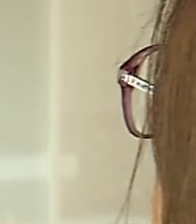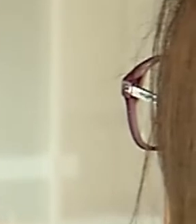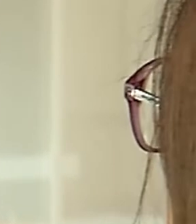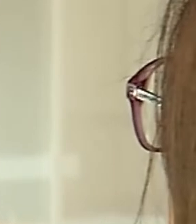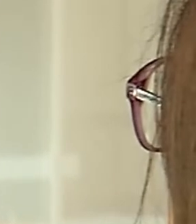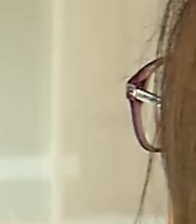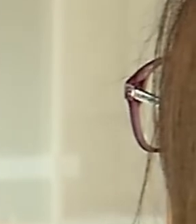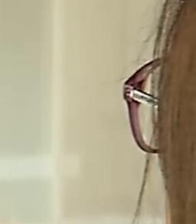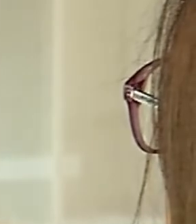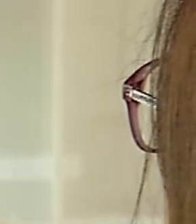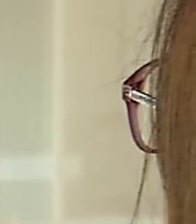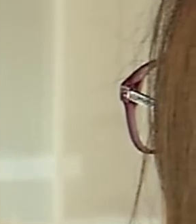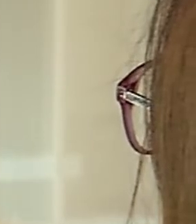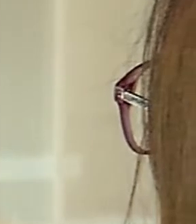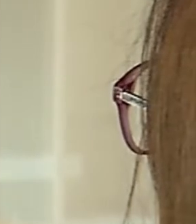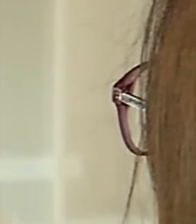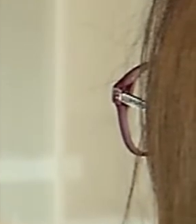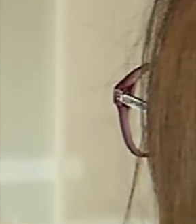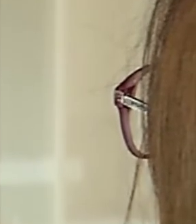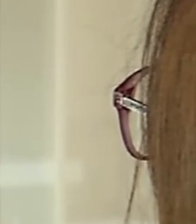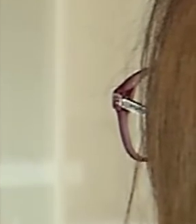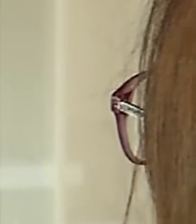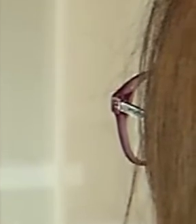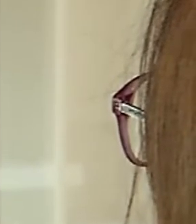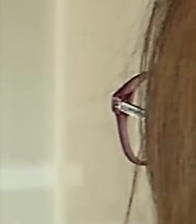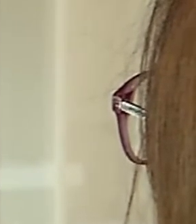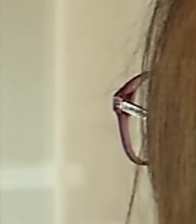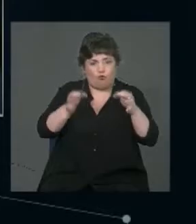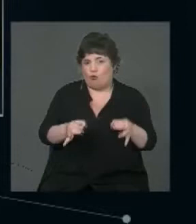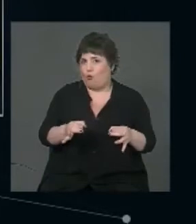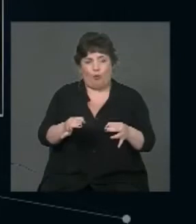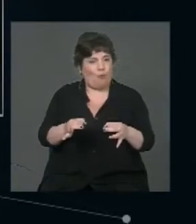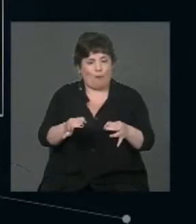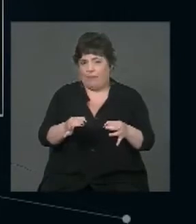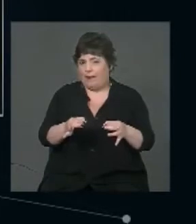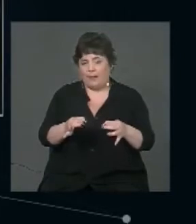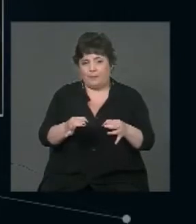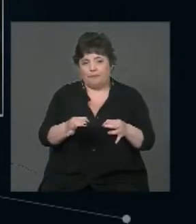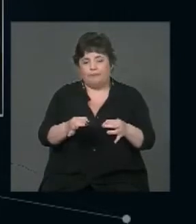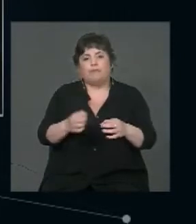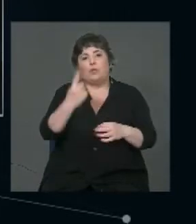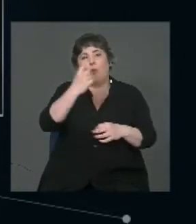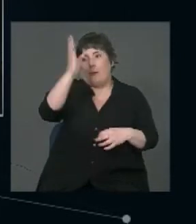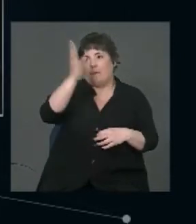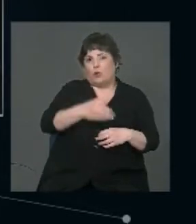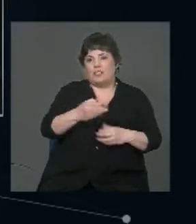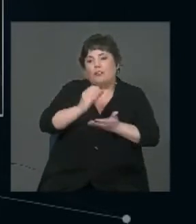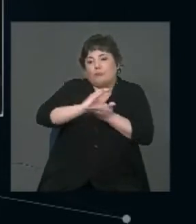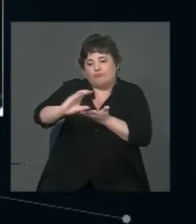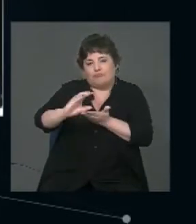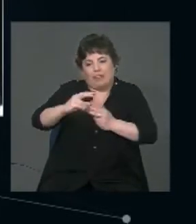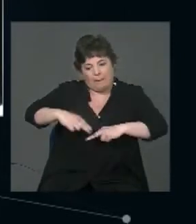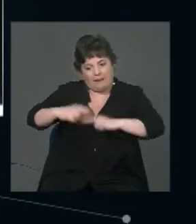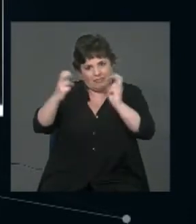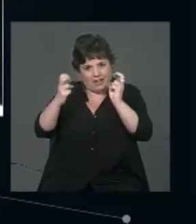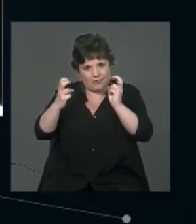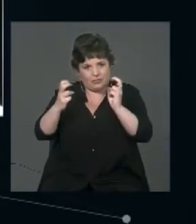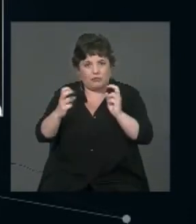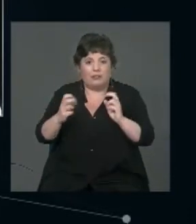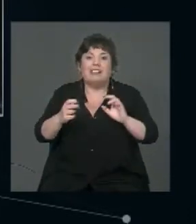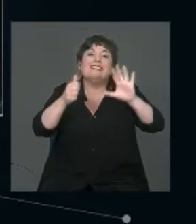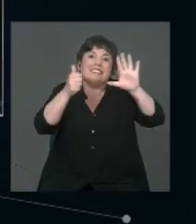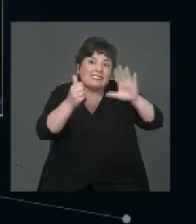me pareció muy, muy bien guionado y muy bien planteado. En el punto fuerte de Daniel Martínez creo que fue